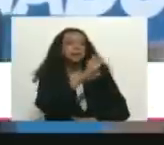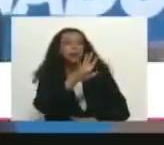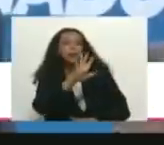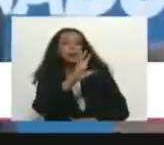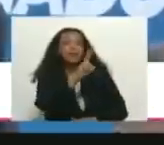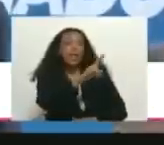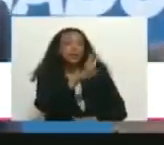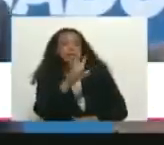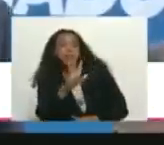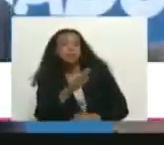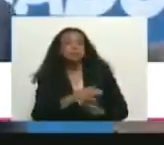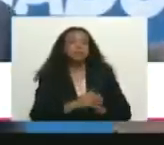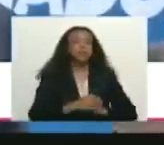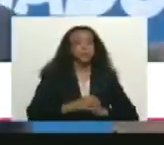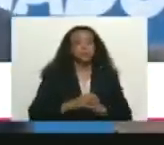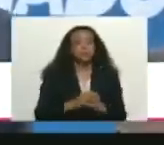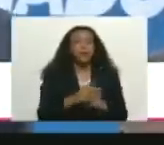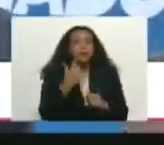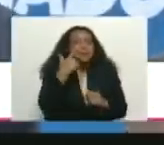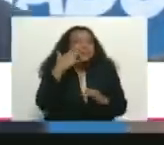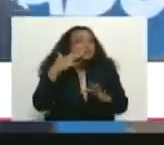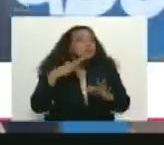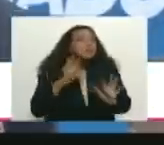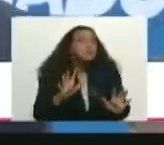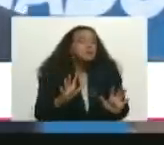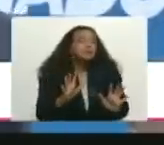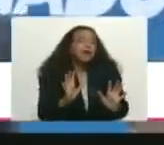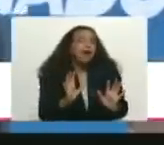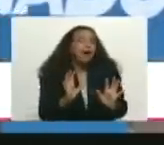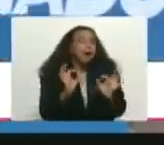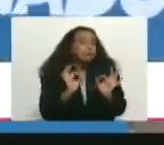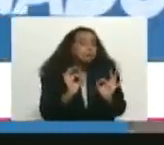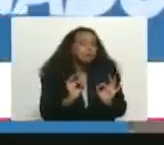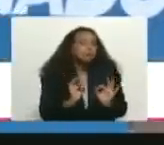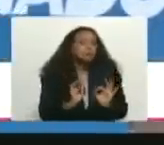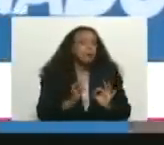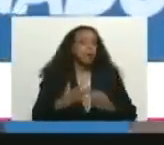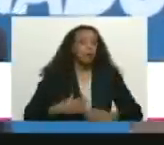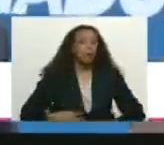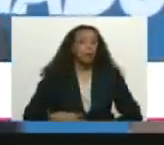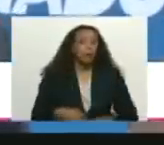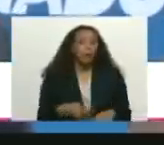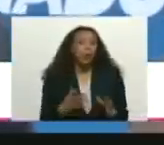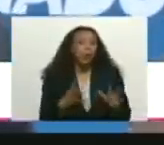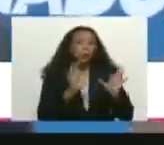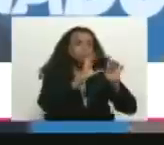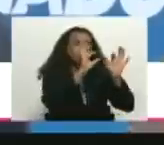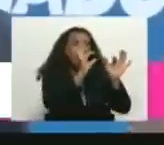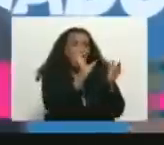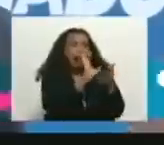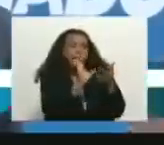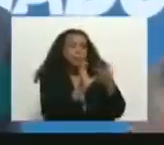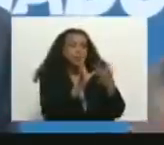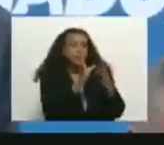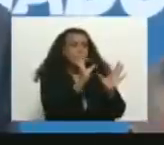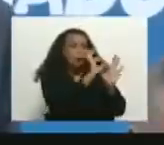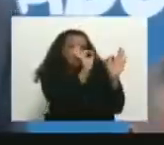1535, quizás, por supuesto, no como con los rasgos